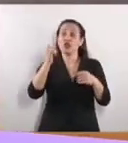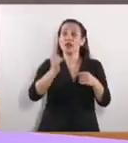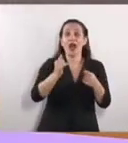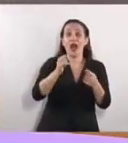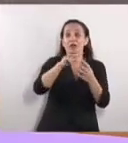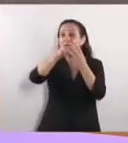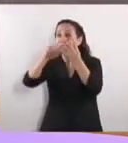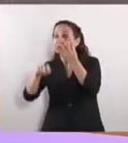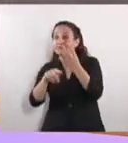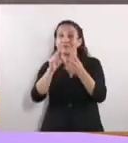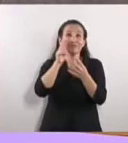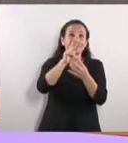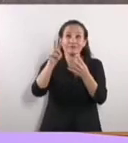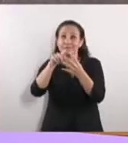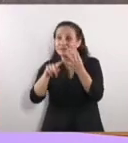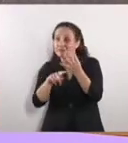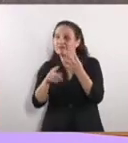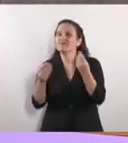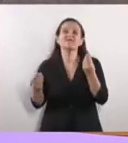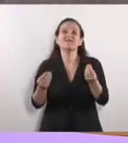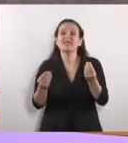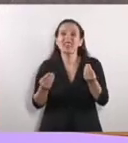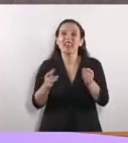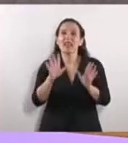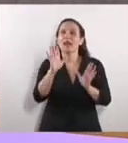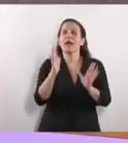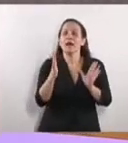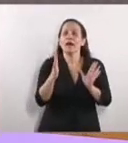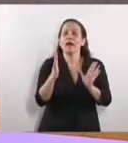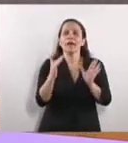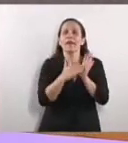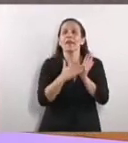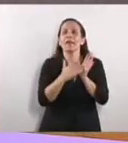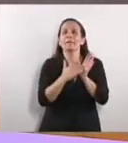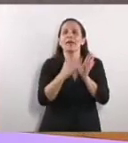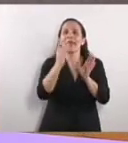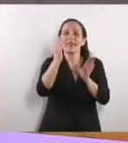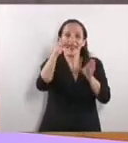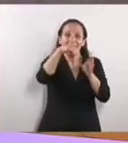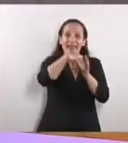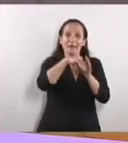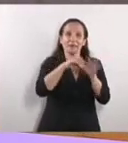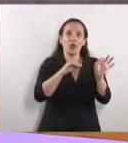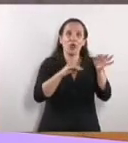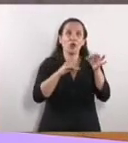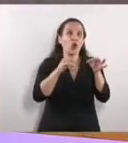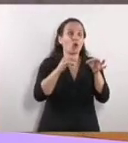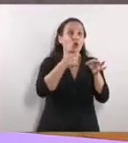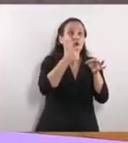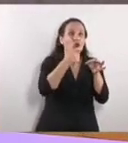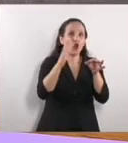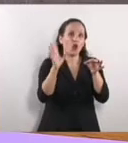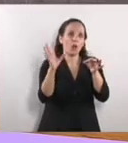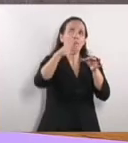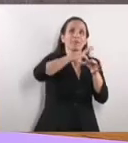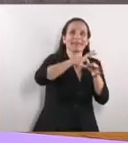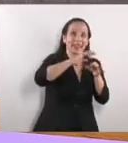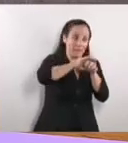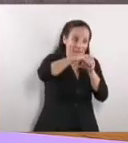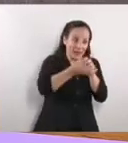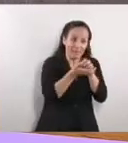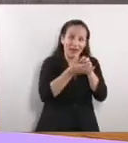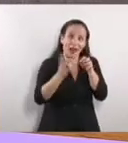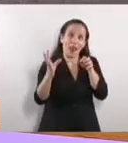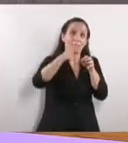grupos sanguíneos que tienen que ver con una estructura que va a estar adherida a los glóbulos rojos, a las membranas externas de los glóbulos